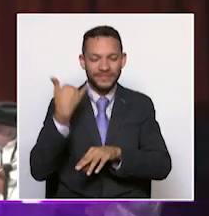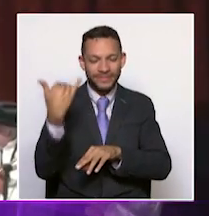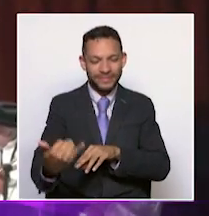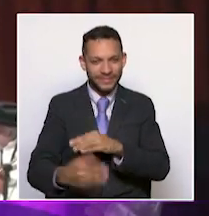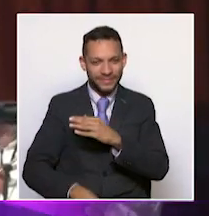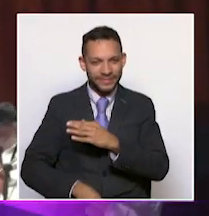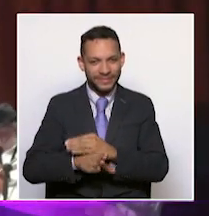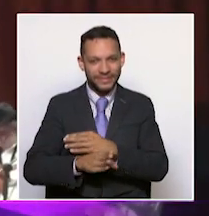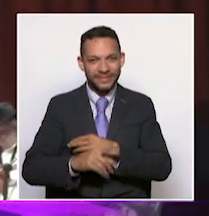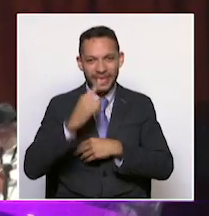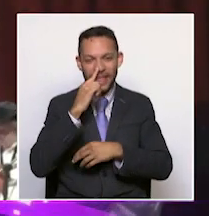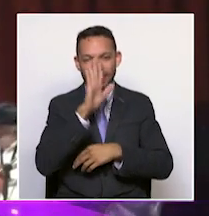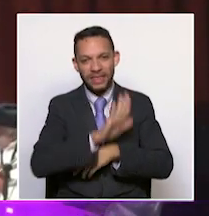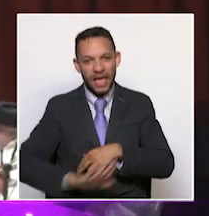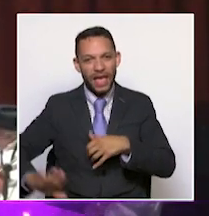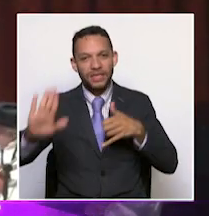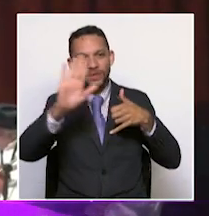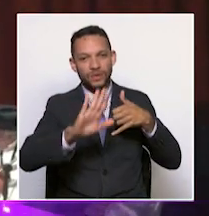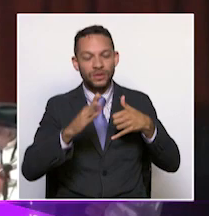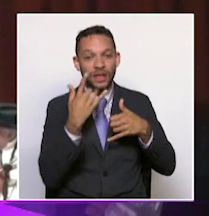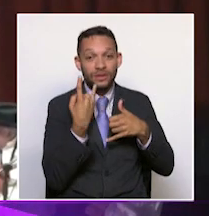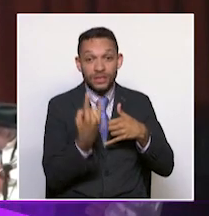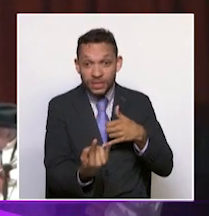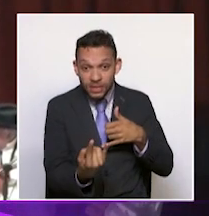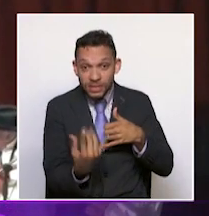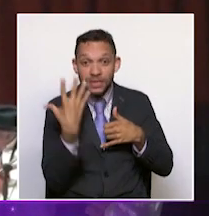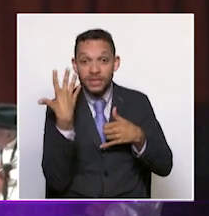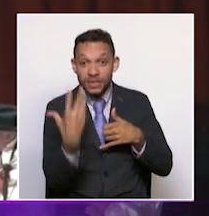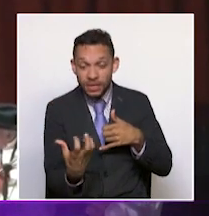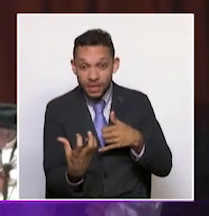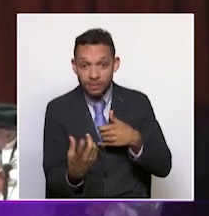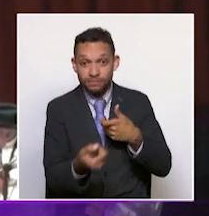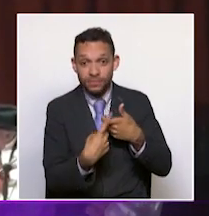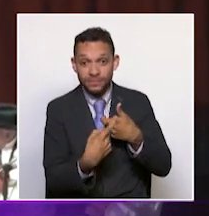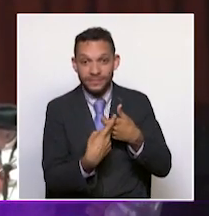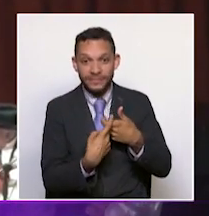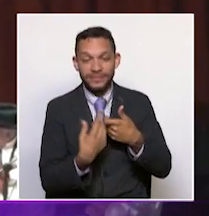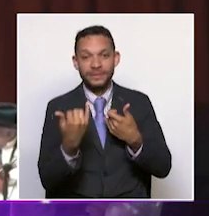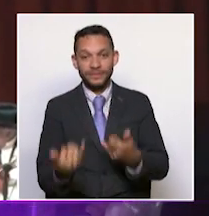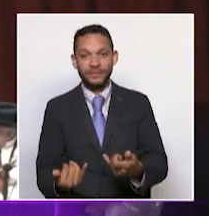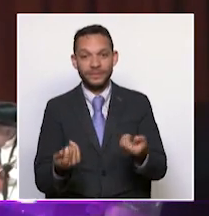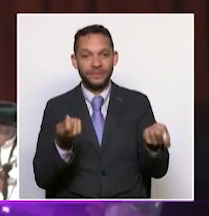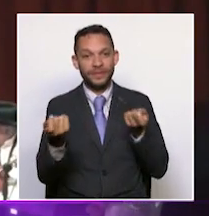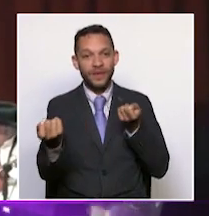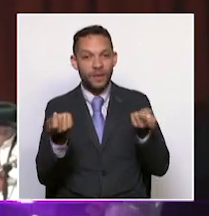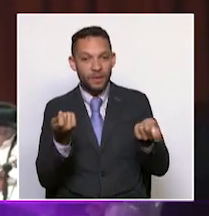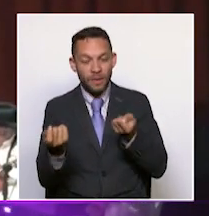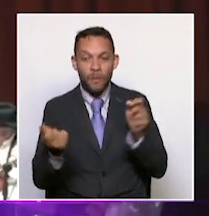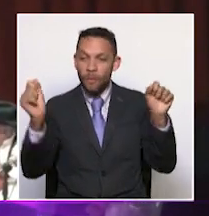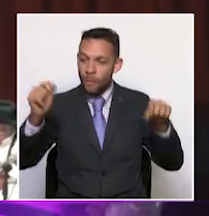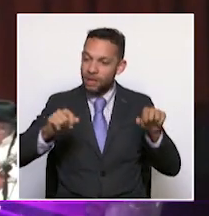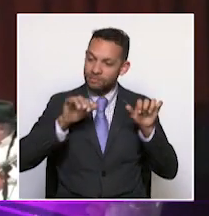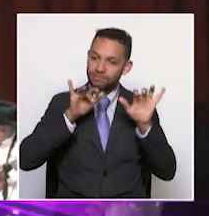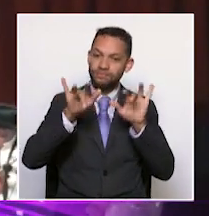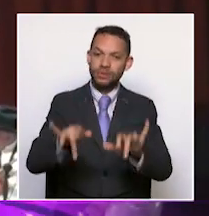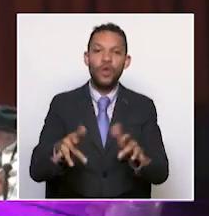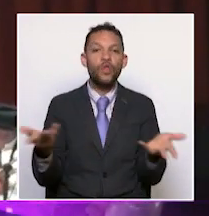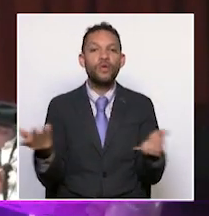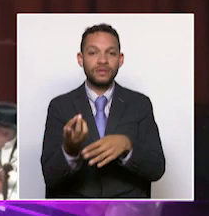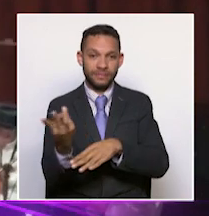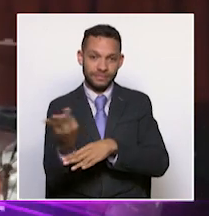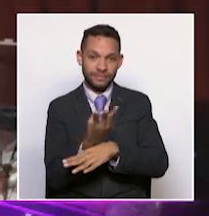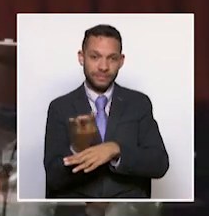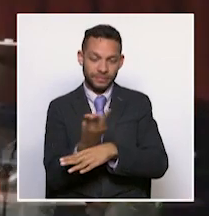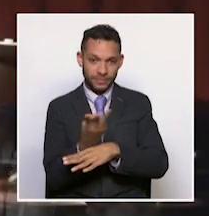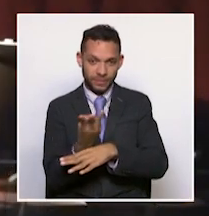Festival Nacional. Si usted está interesado en inscribirse o quiere leer más sobre las condiciones para participar, puede visitar la